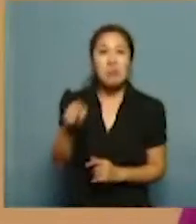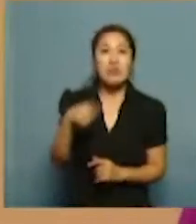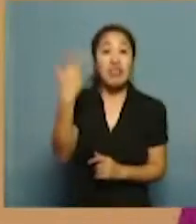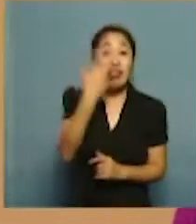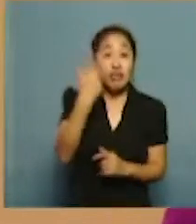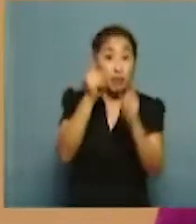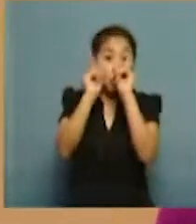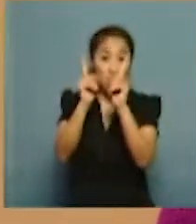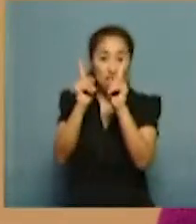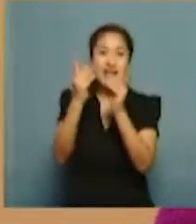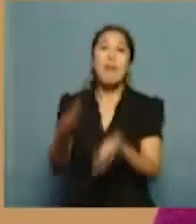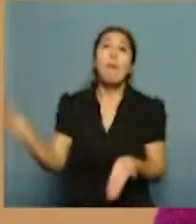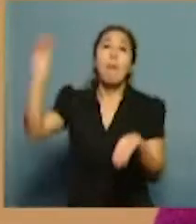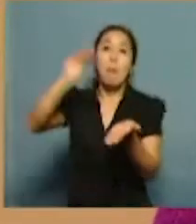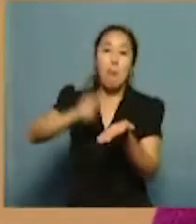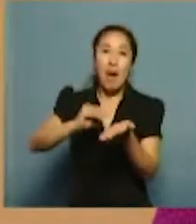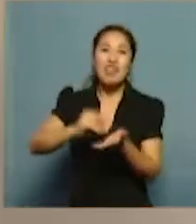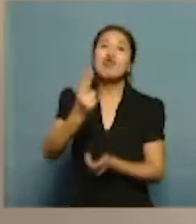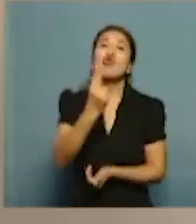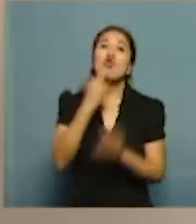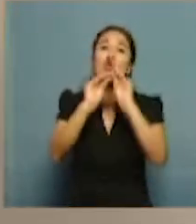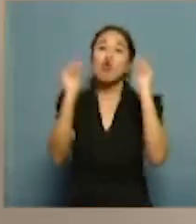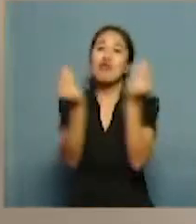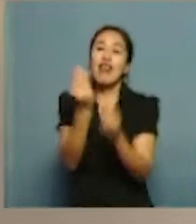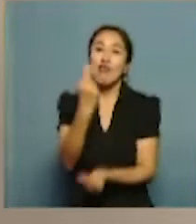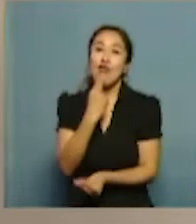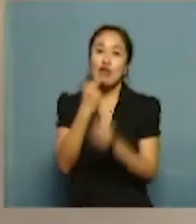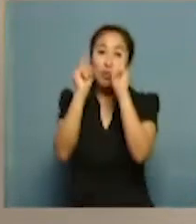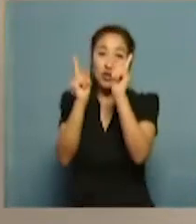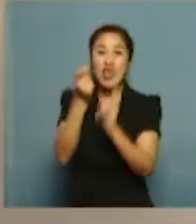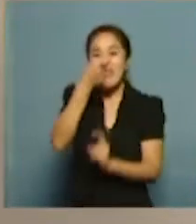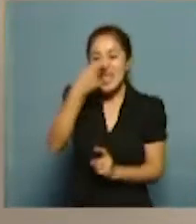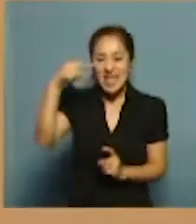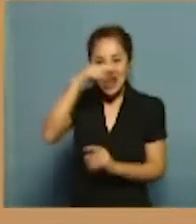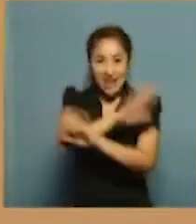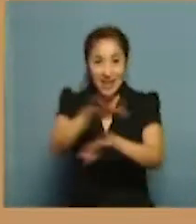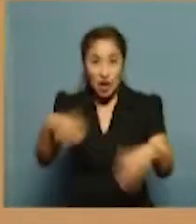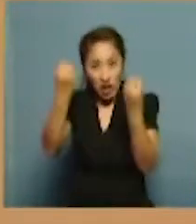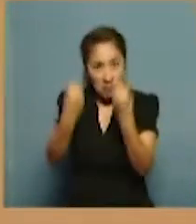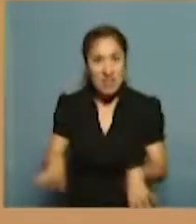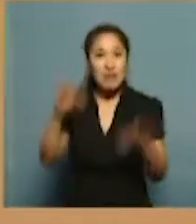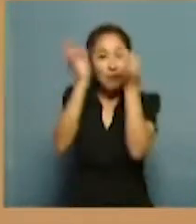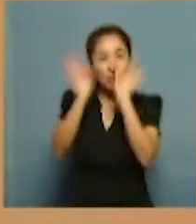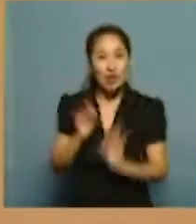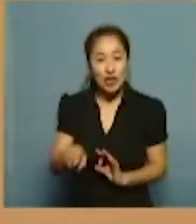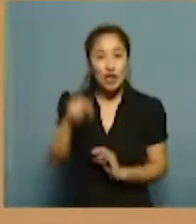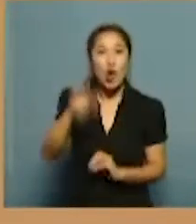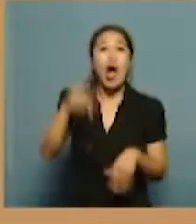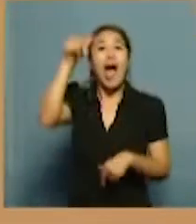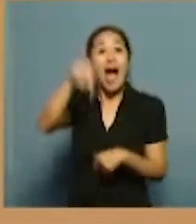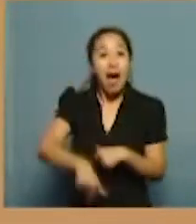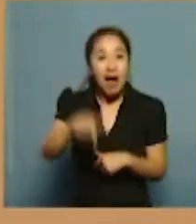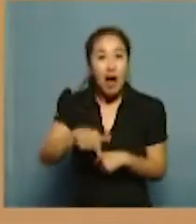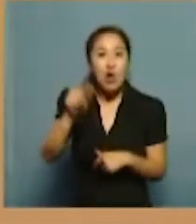tres docentes pasamos a tener 11 docentes y de 27 niños con que iniciamos el proyecto estamos en la